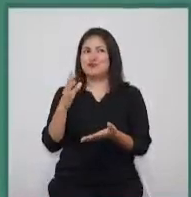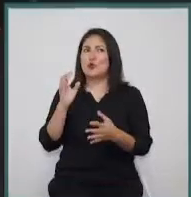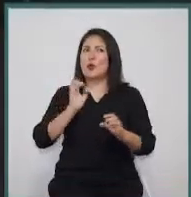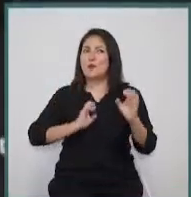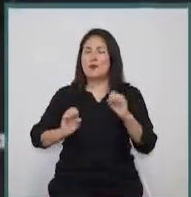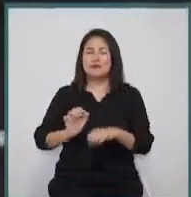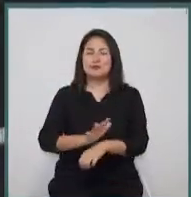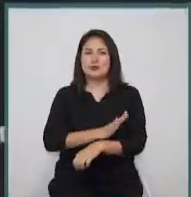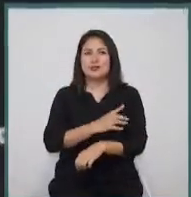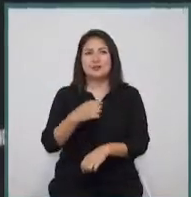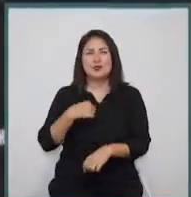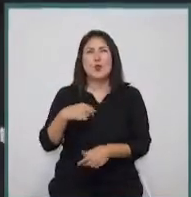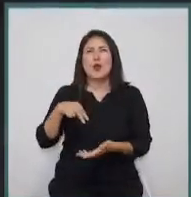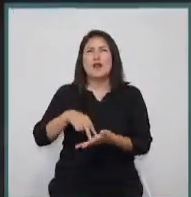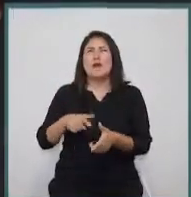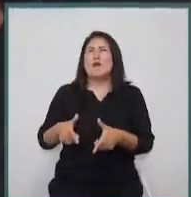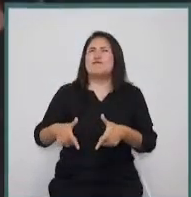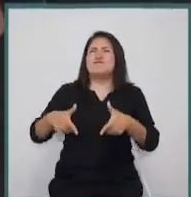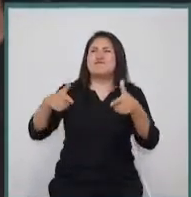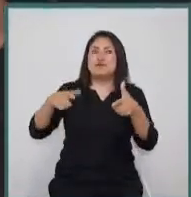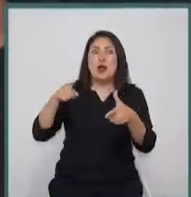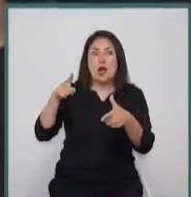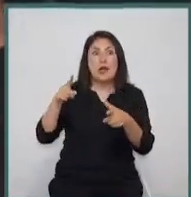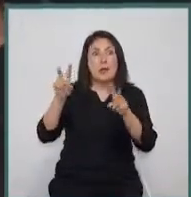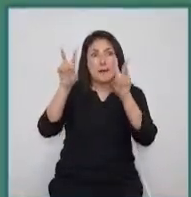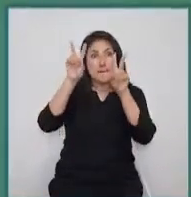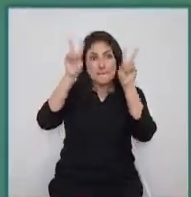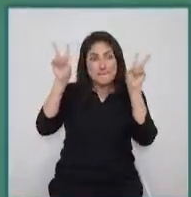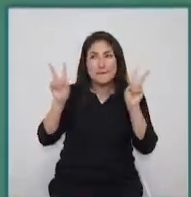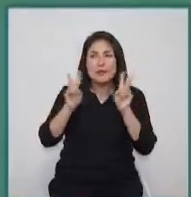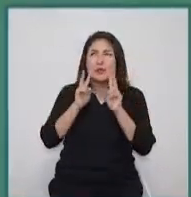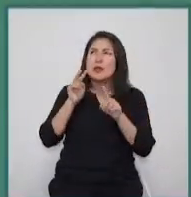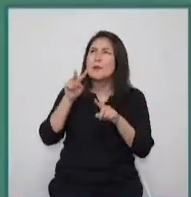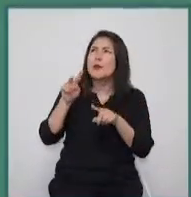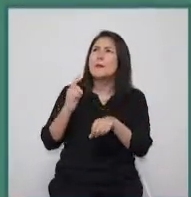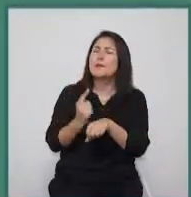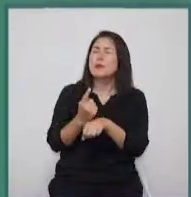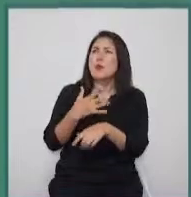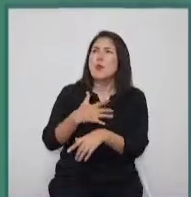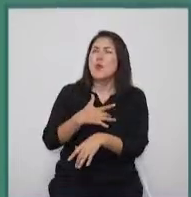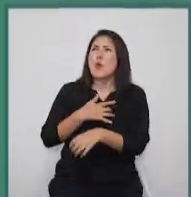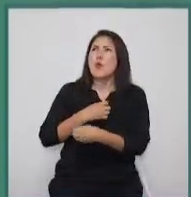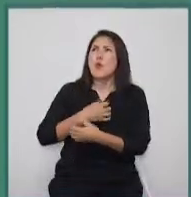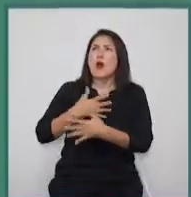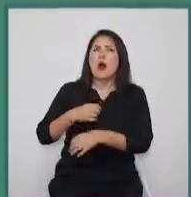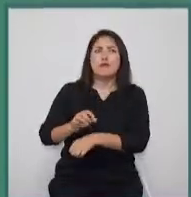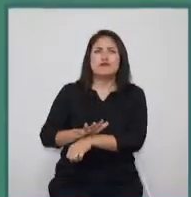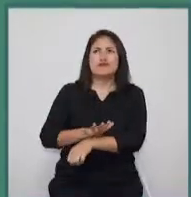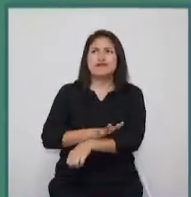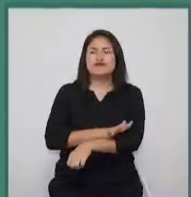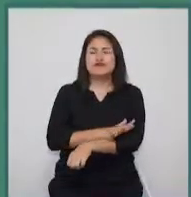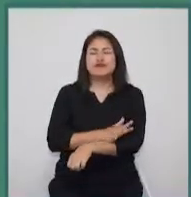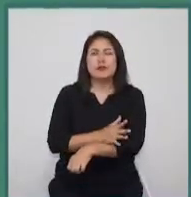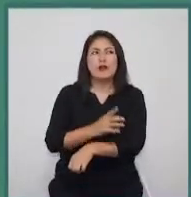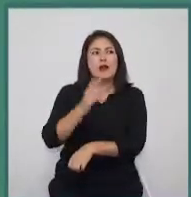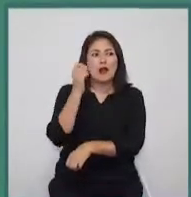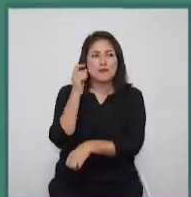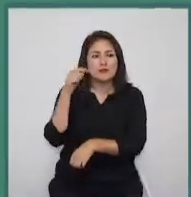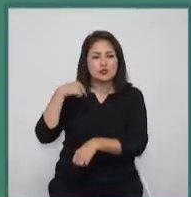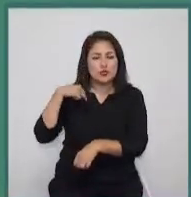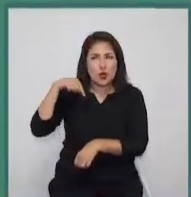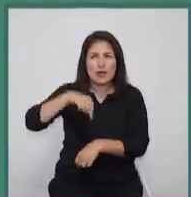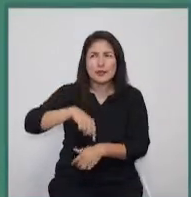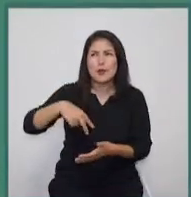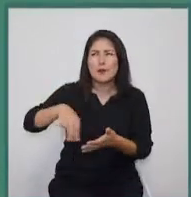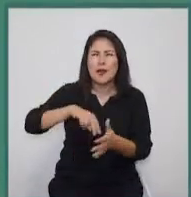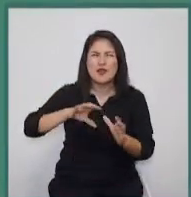única, emocionante. De verdad que es imponente la Virgen. ¿Entiendes, no? Cuando la ves por primera vez, que fue en mi caso, o sea,